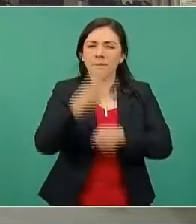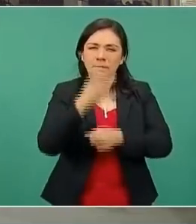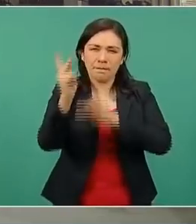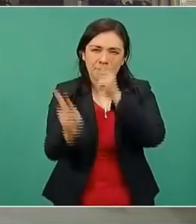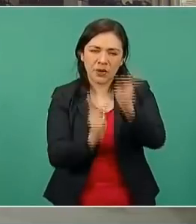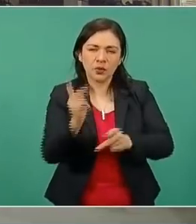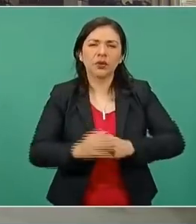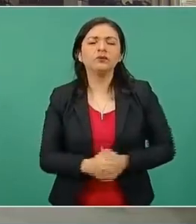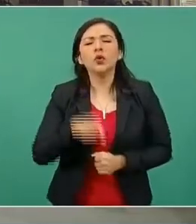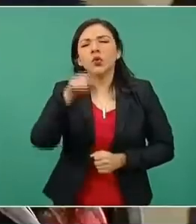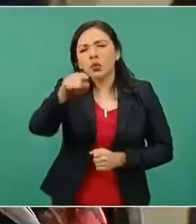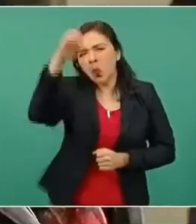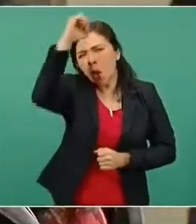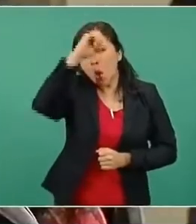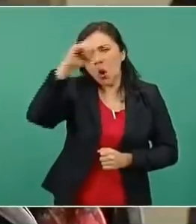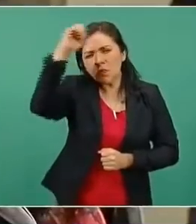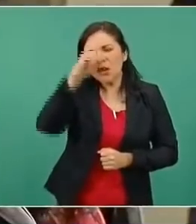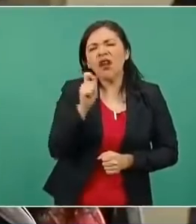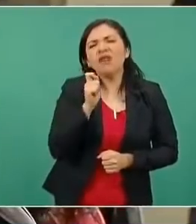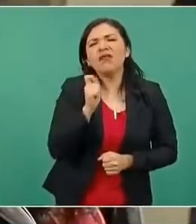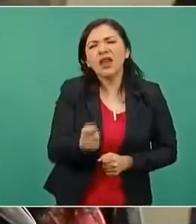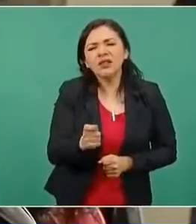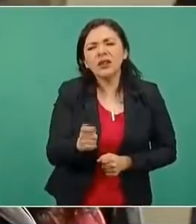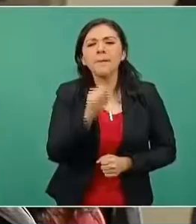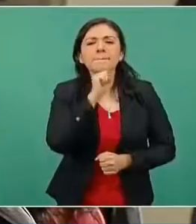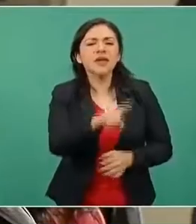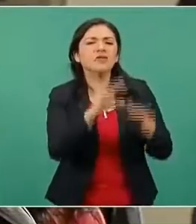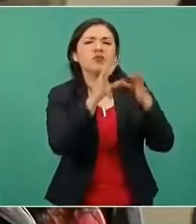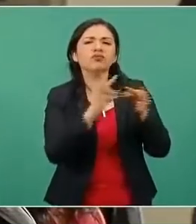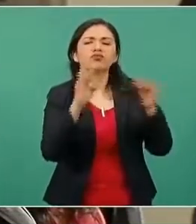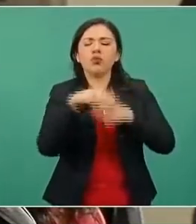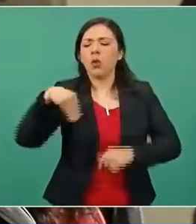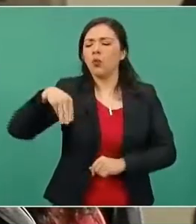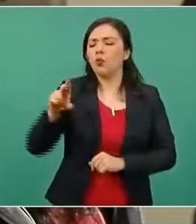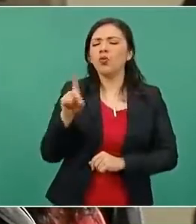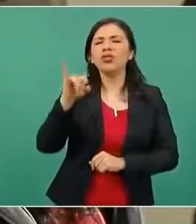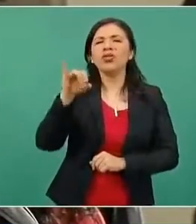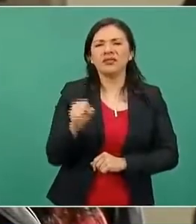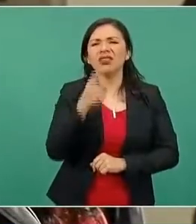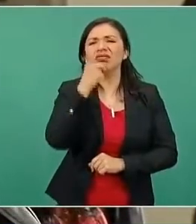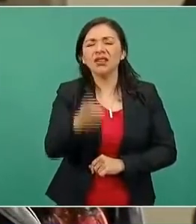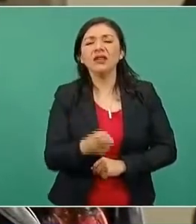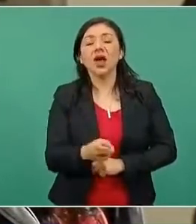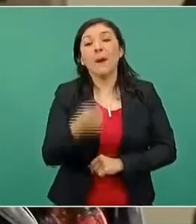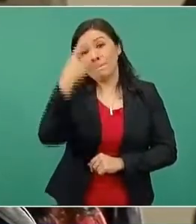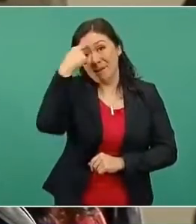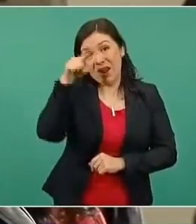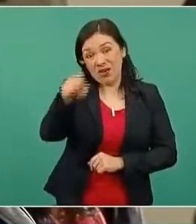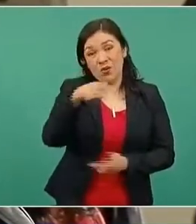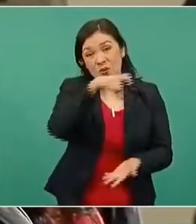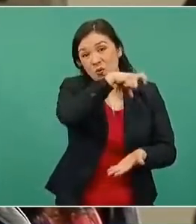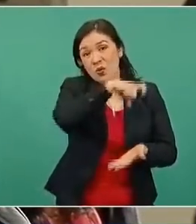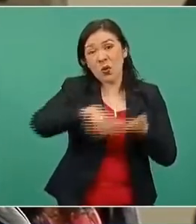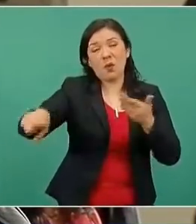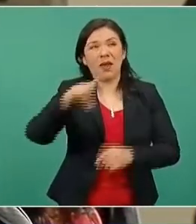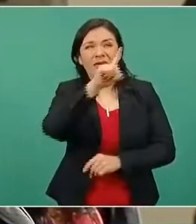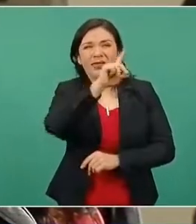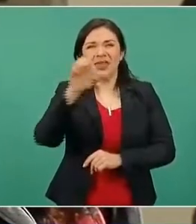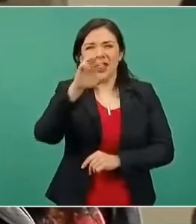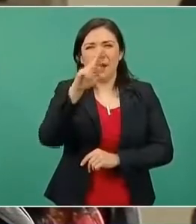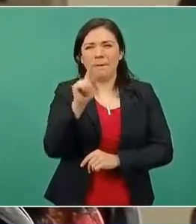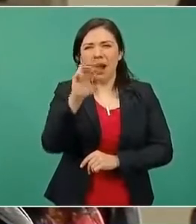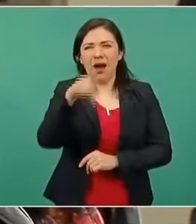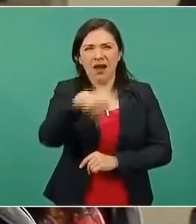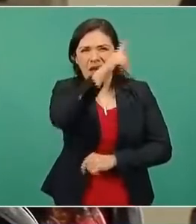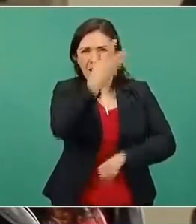presidente, ¿qué opinión le merece lo que dijo Moody's acerca de la compra de Deer Park,